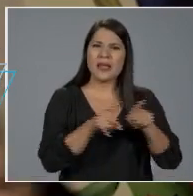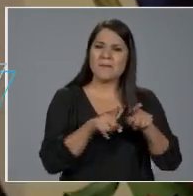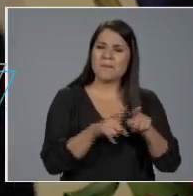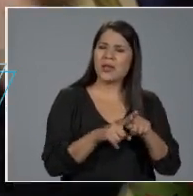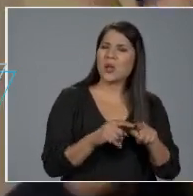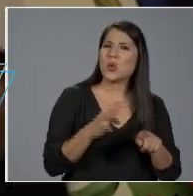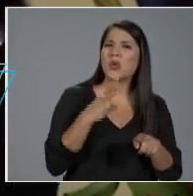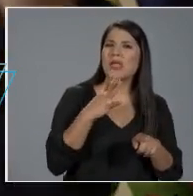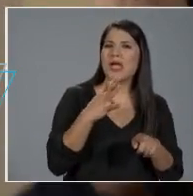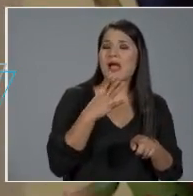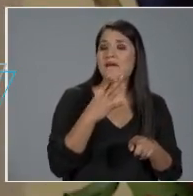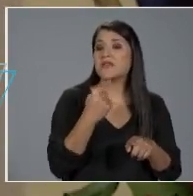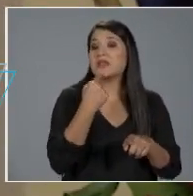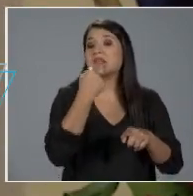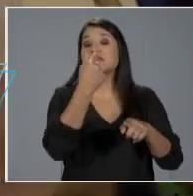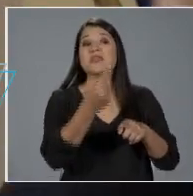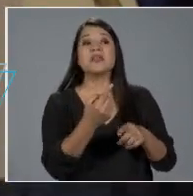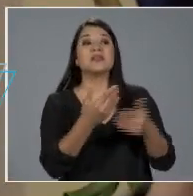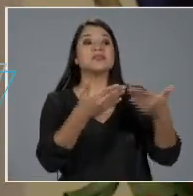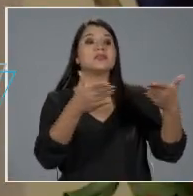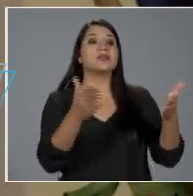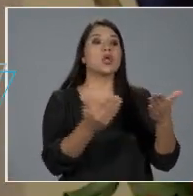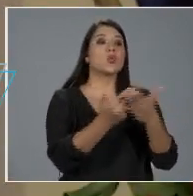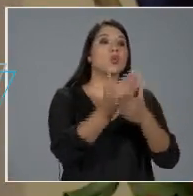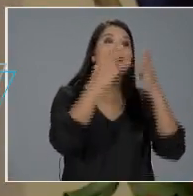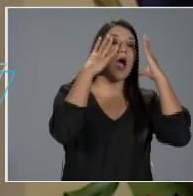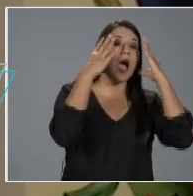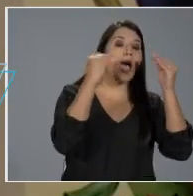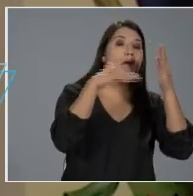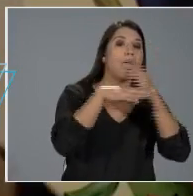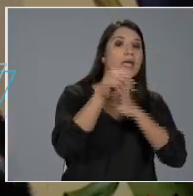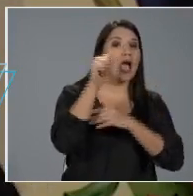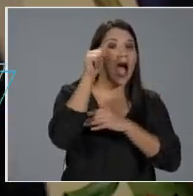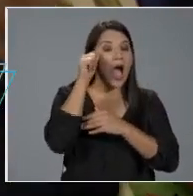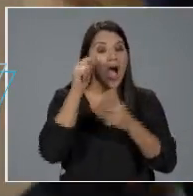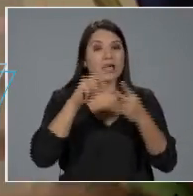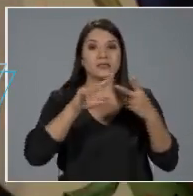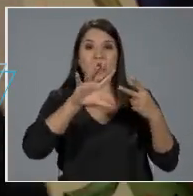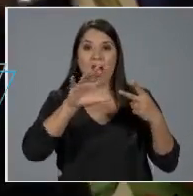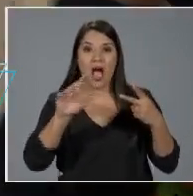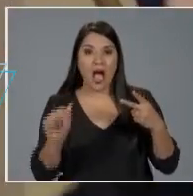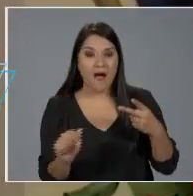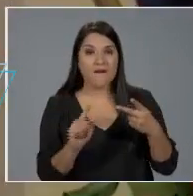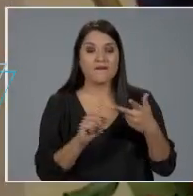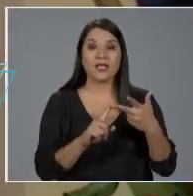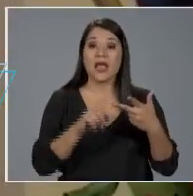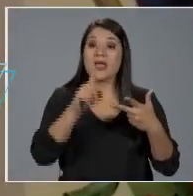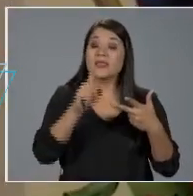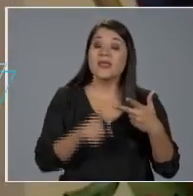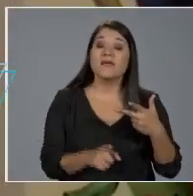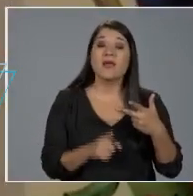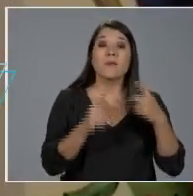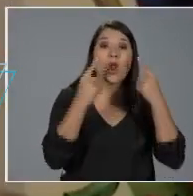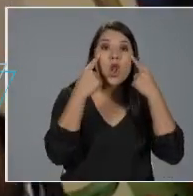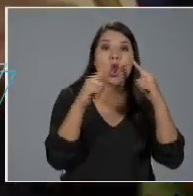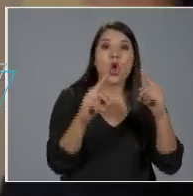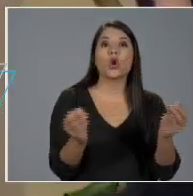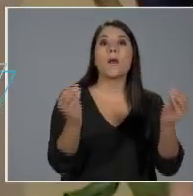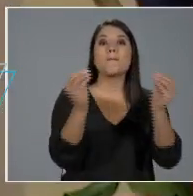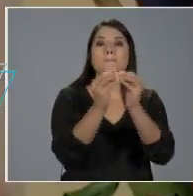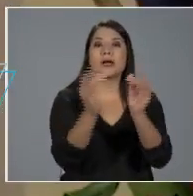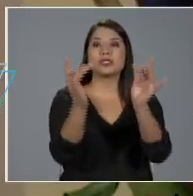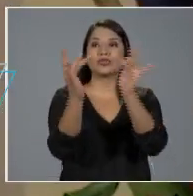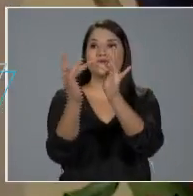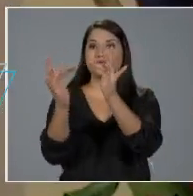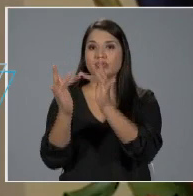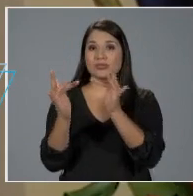bueno, se han nombrado, se han abierto nuevas embajadas en Asia, en África, que hay que aumentar el sentido de